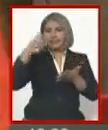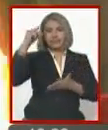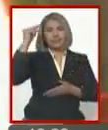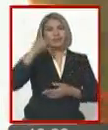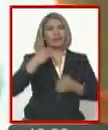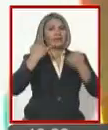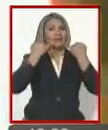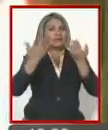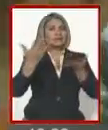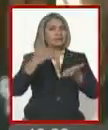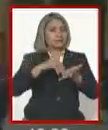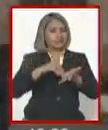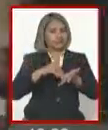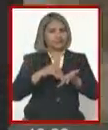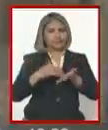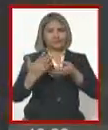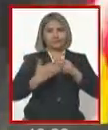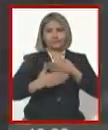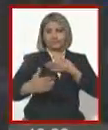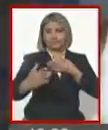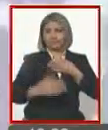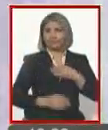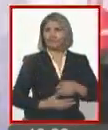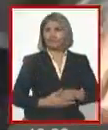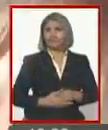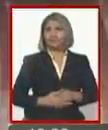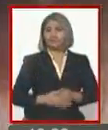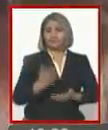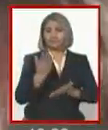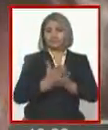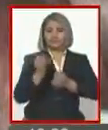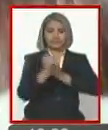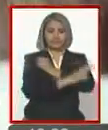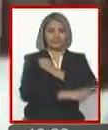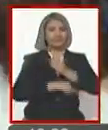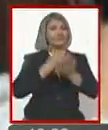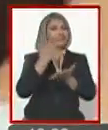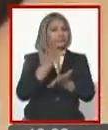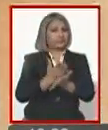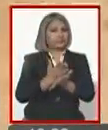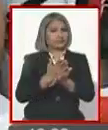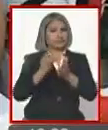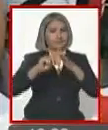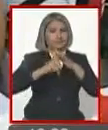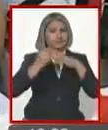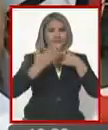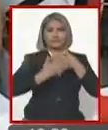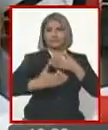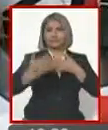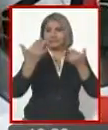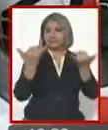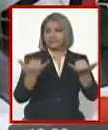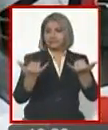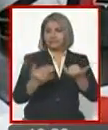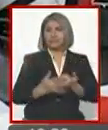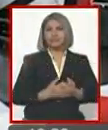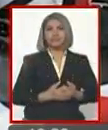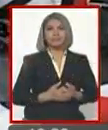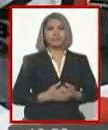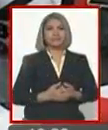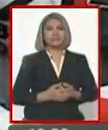ya ha anunciado movilizaciones e inclusive un paro nacional este paro arranca a partir de hoy